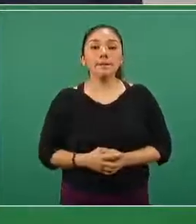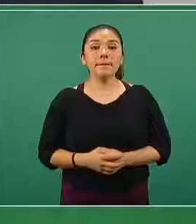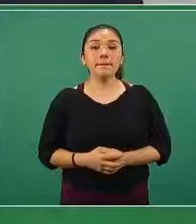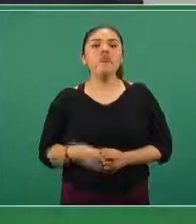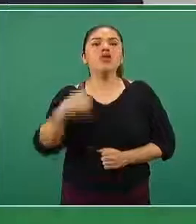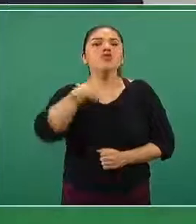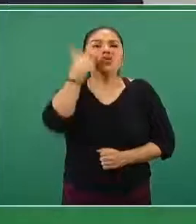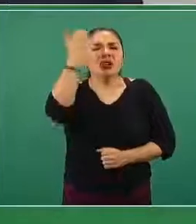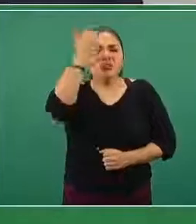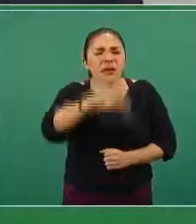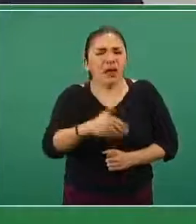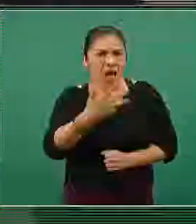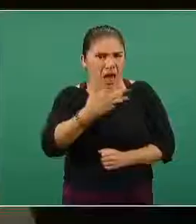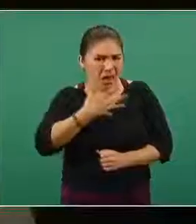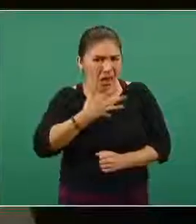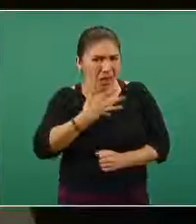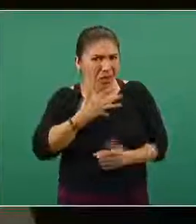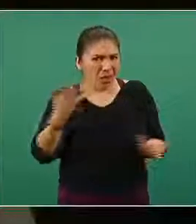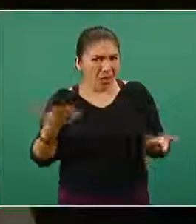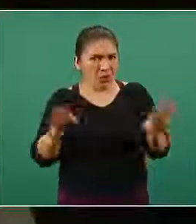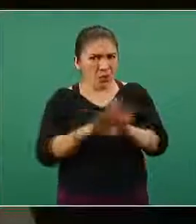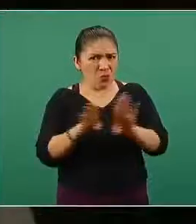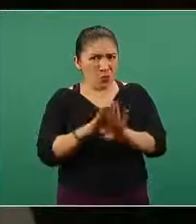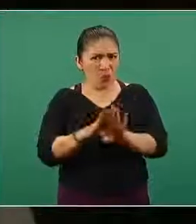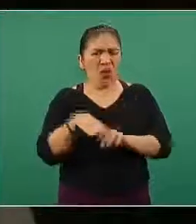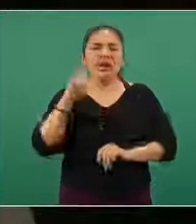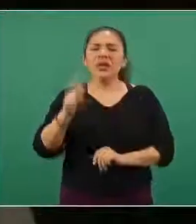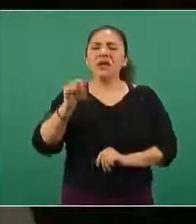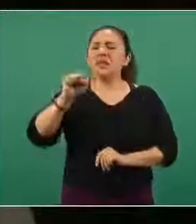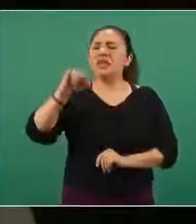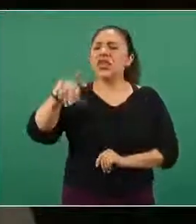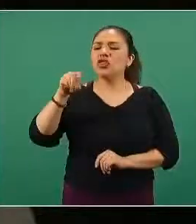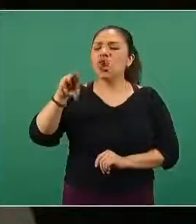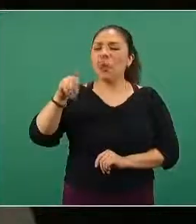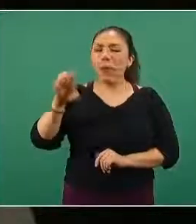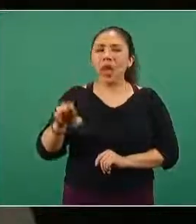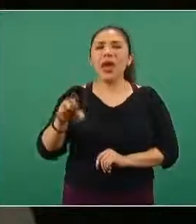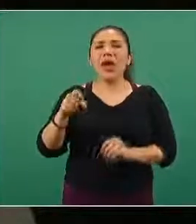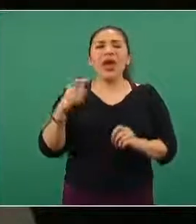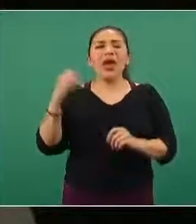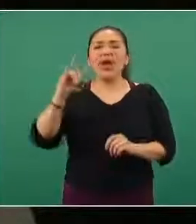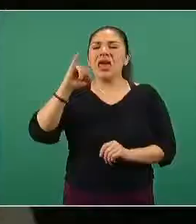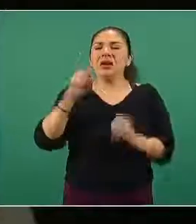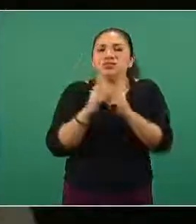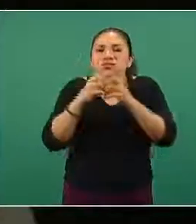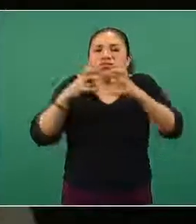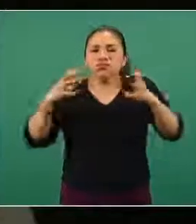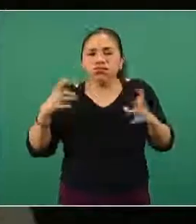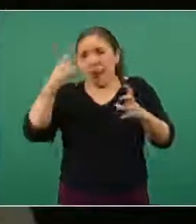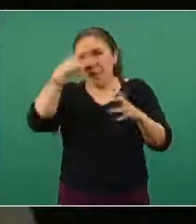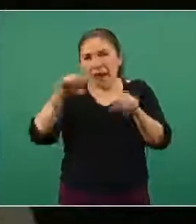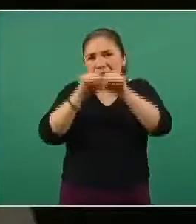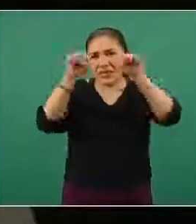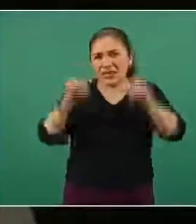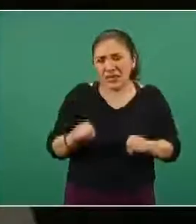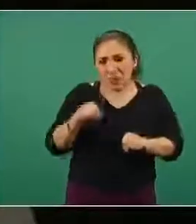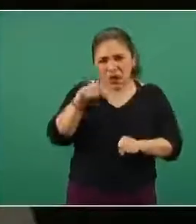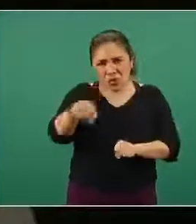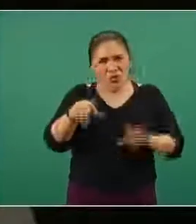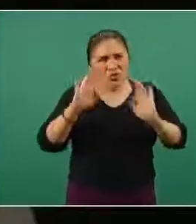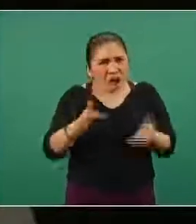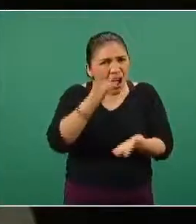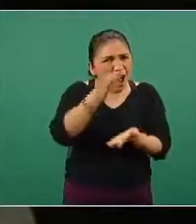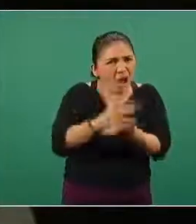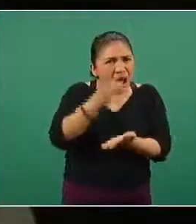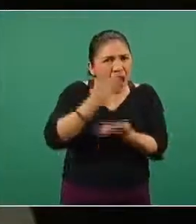Y quería saber si hay esto es síndrome inflamatorio multisistémico. Quería saber si han detectado